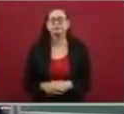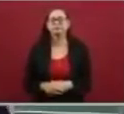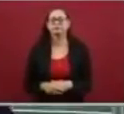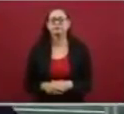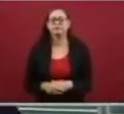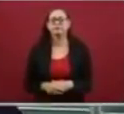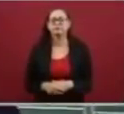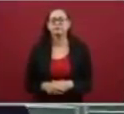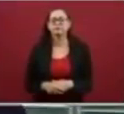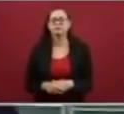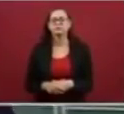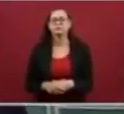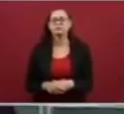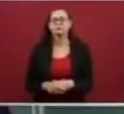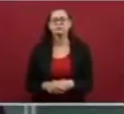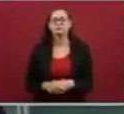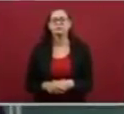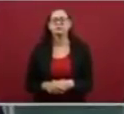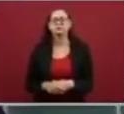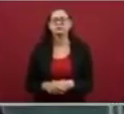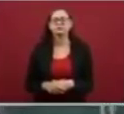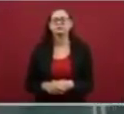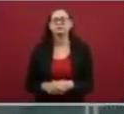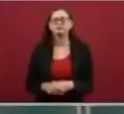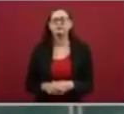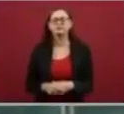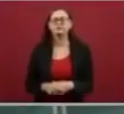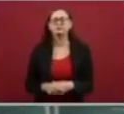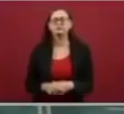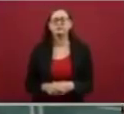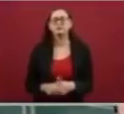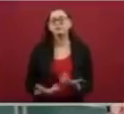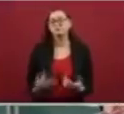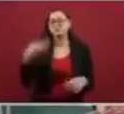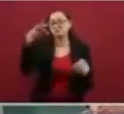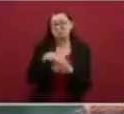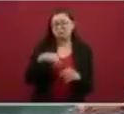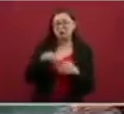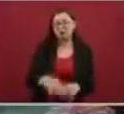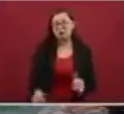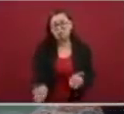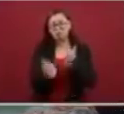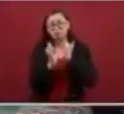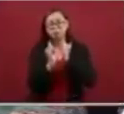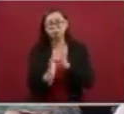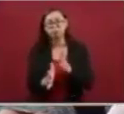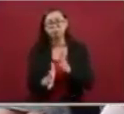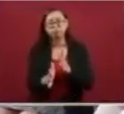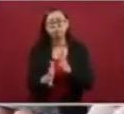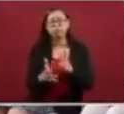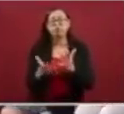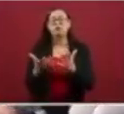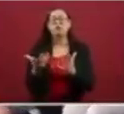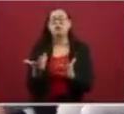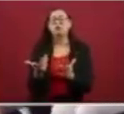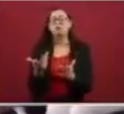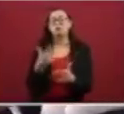La corrupción y el fraude electoral fueron